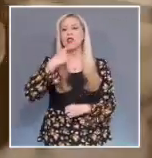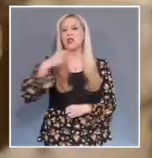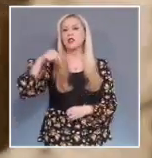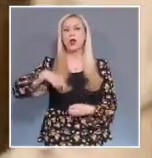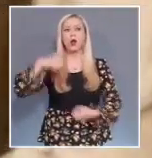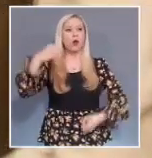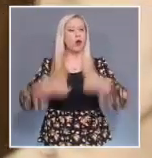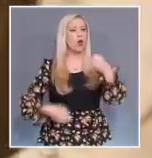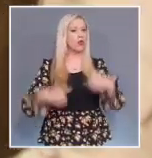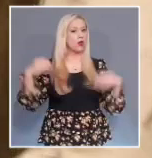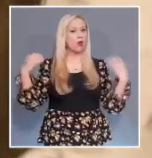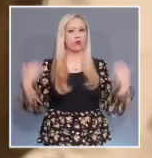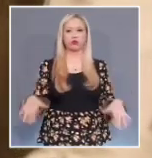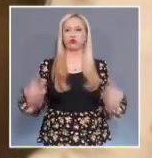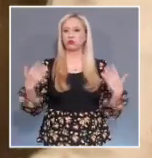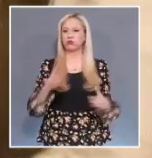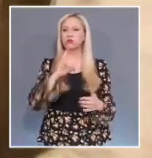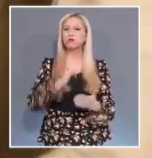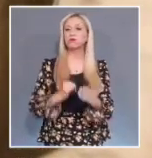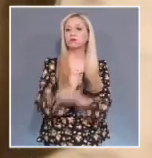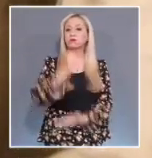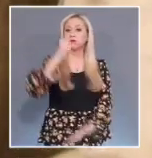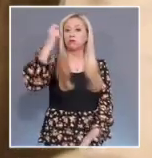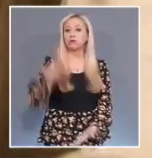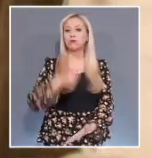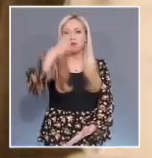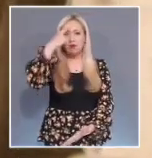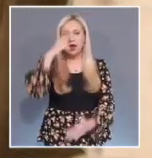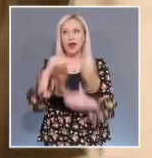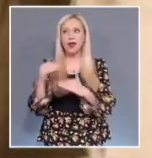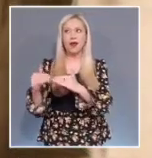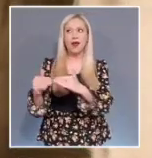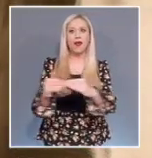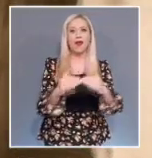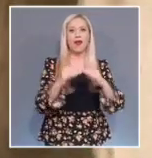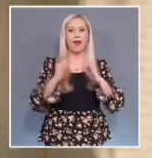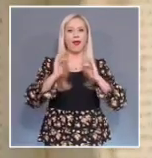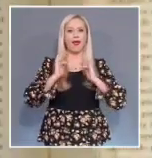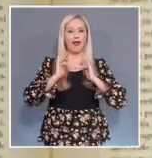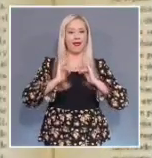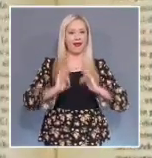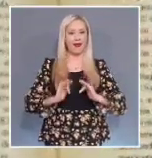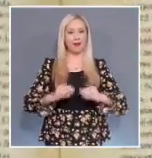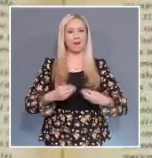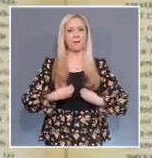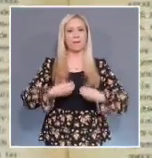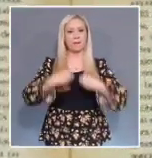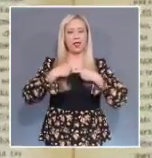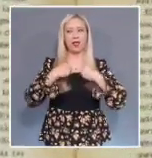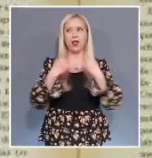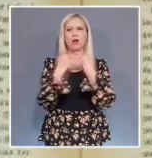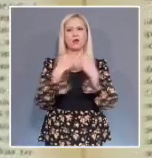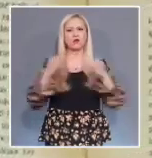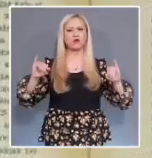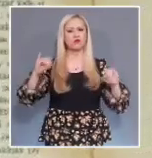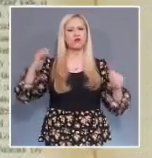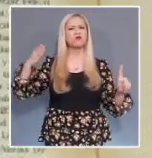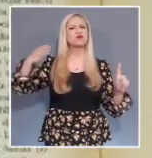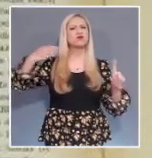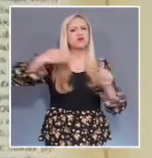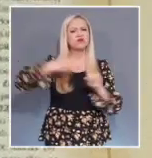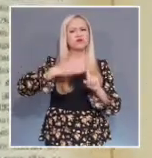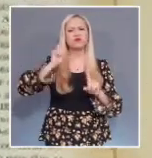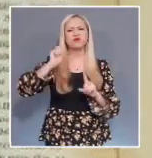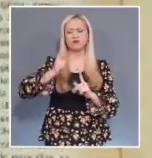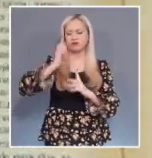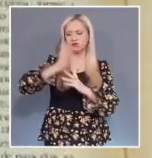sus resoluciones a la paz social y que la independencia judicial era la base de la división y el